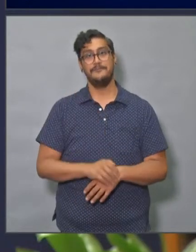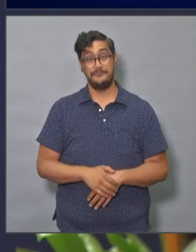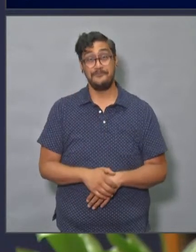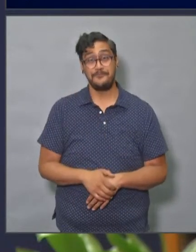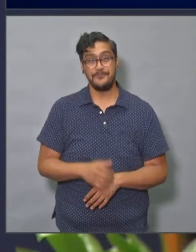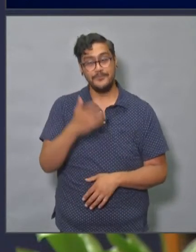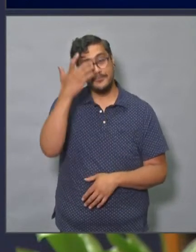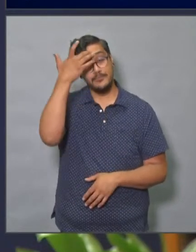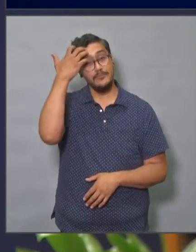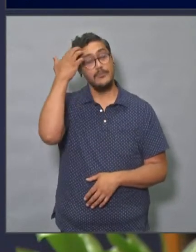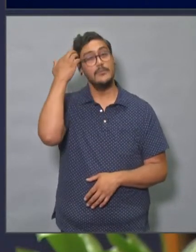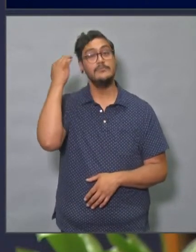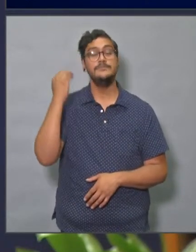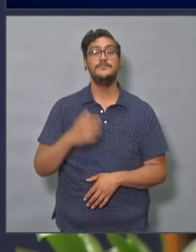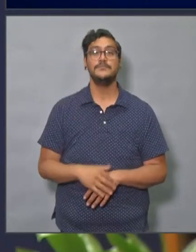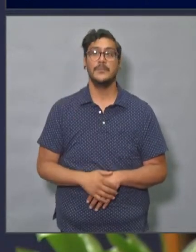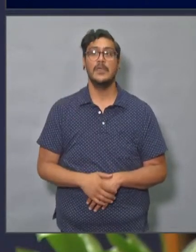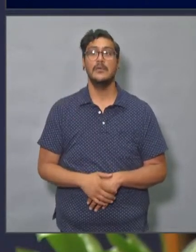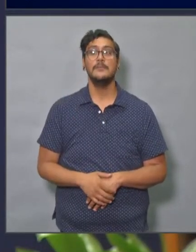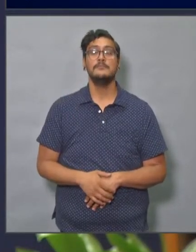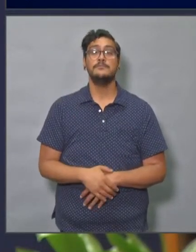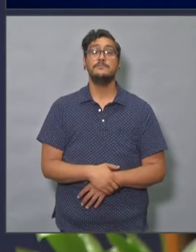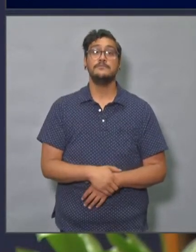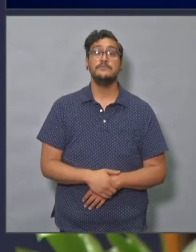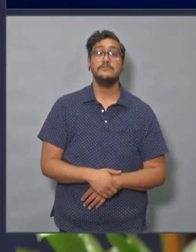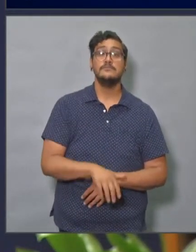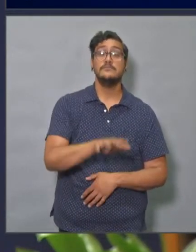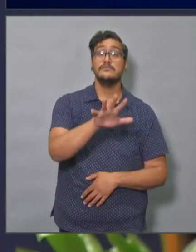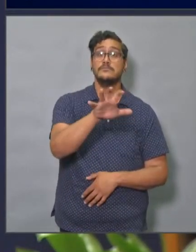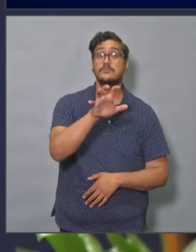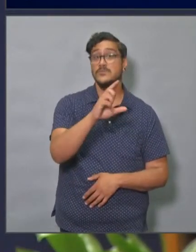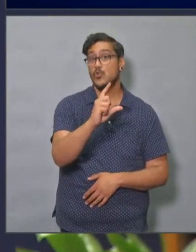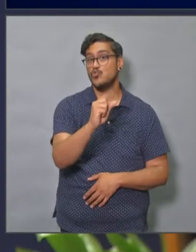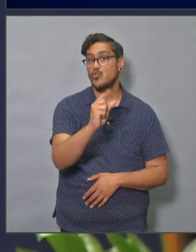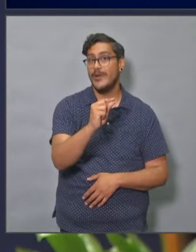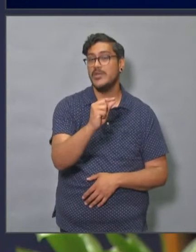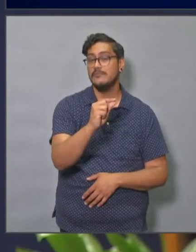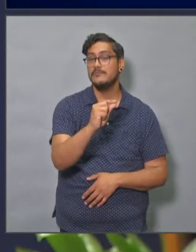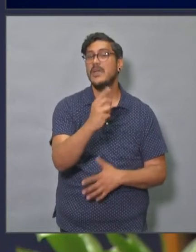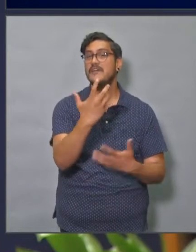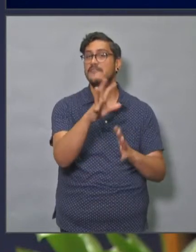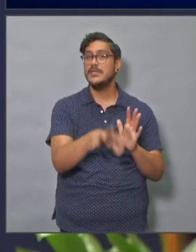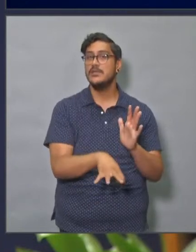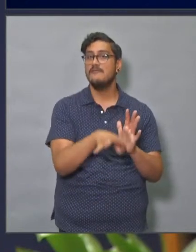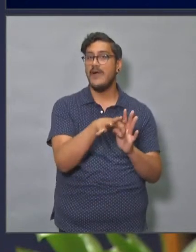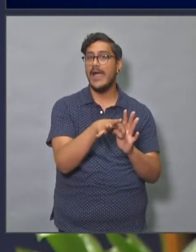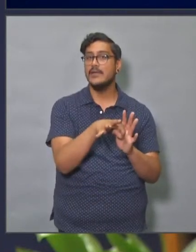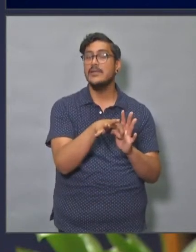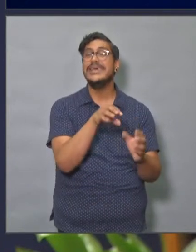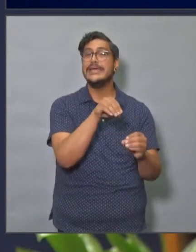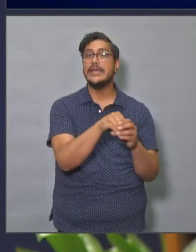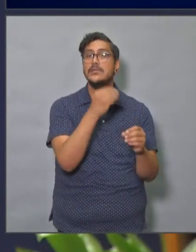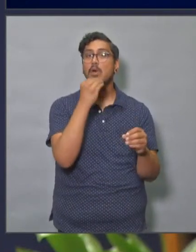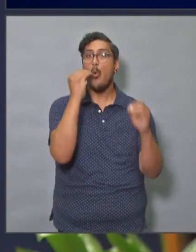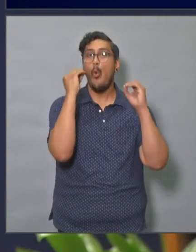77,189. Estamos reportando 520 casos confirmados entre personas sin hogar.